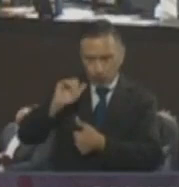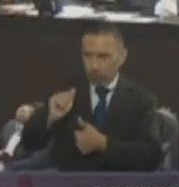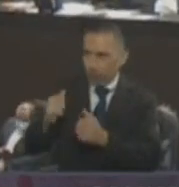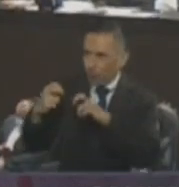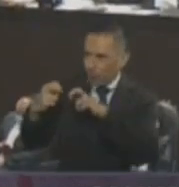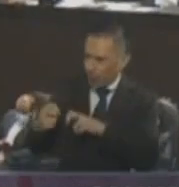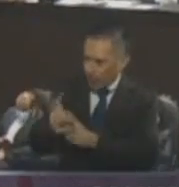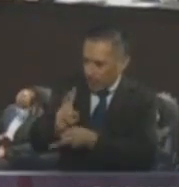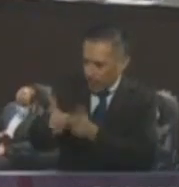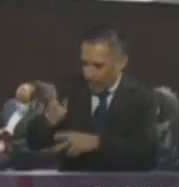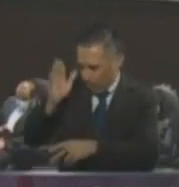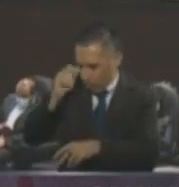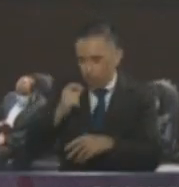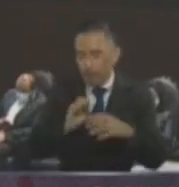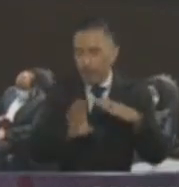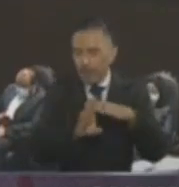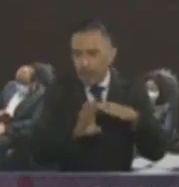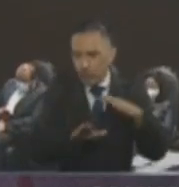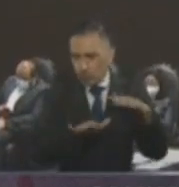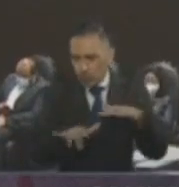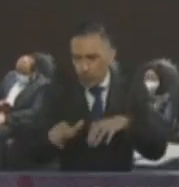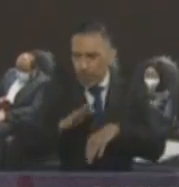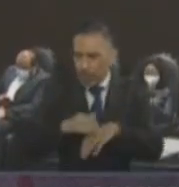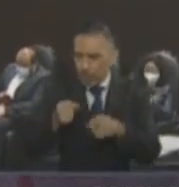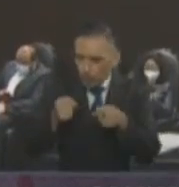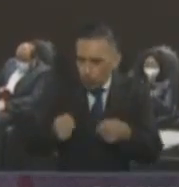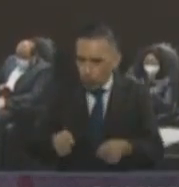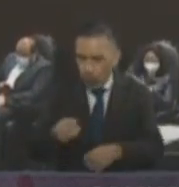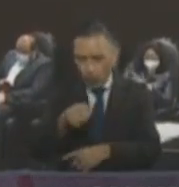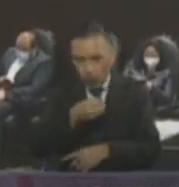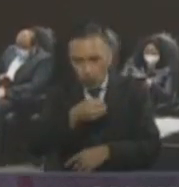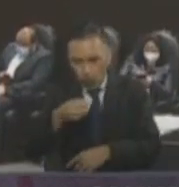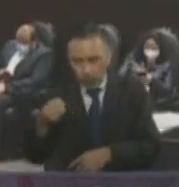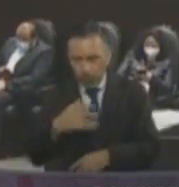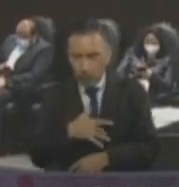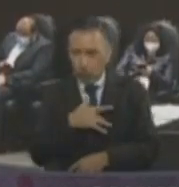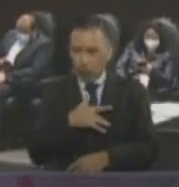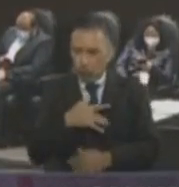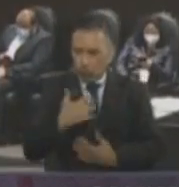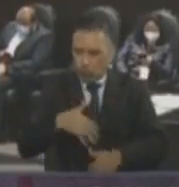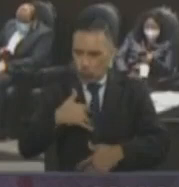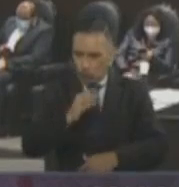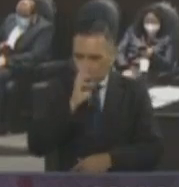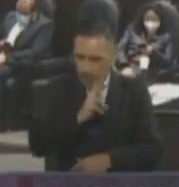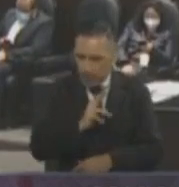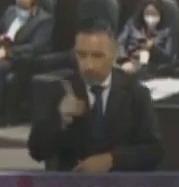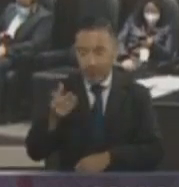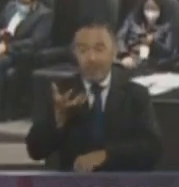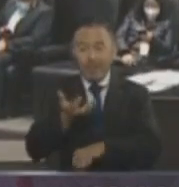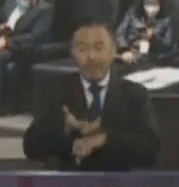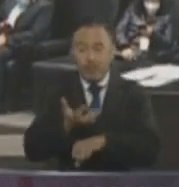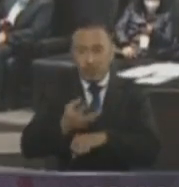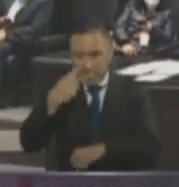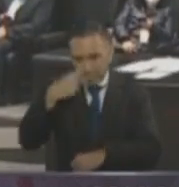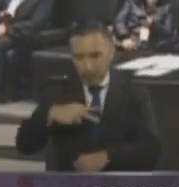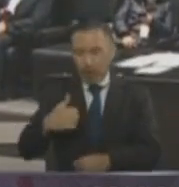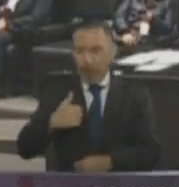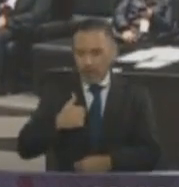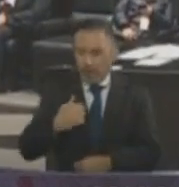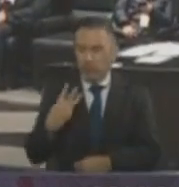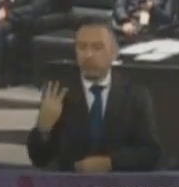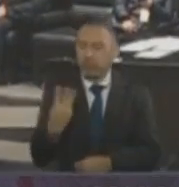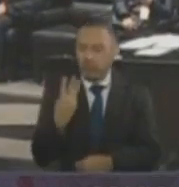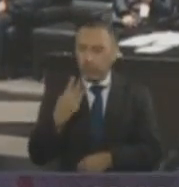migración segura ordenada humana en la región en particular Estados Unidos México y Canadá